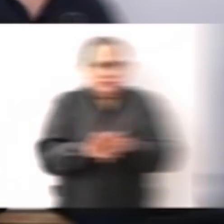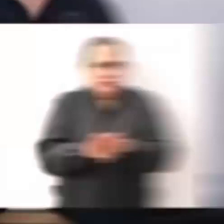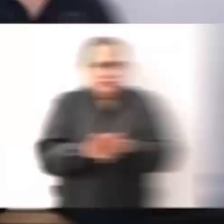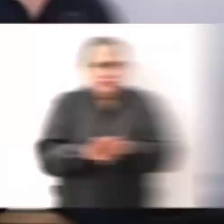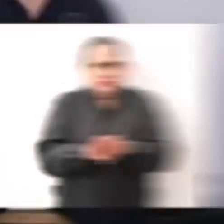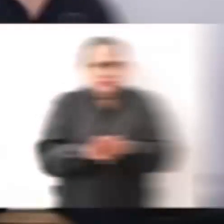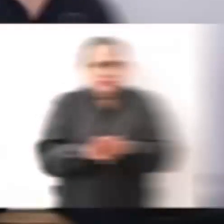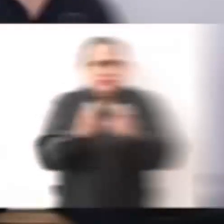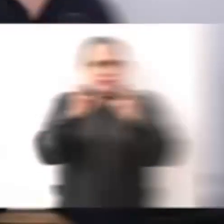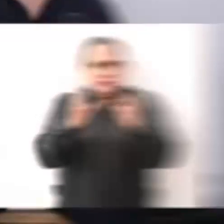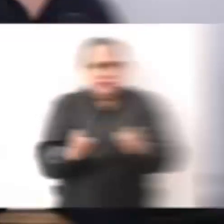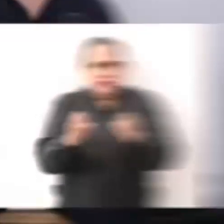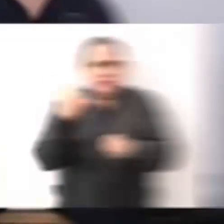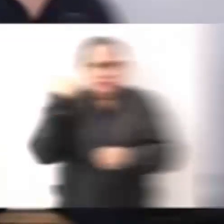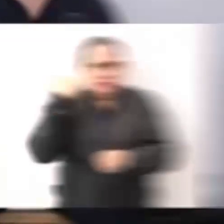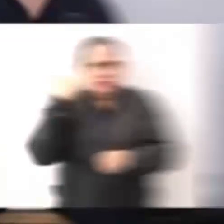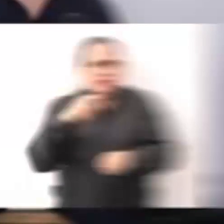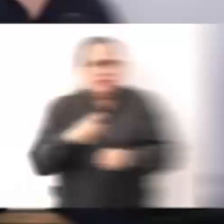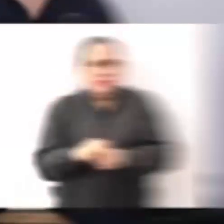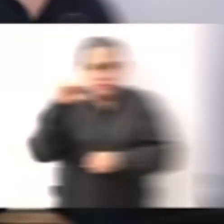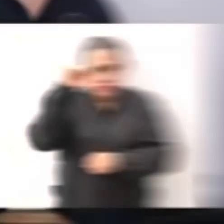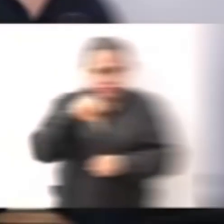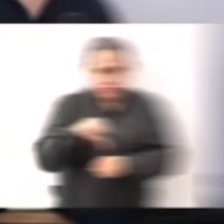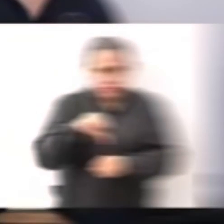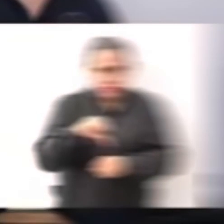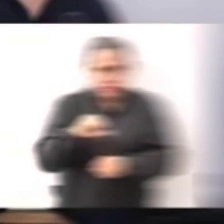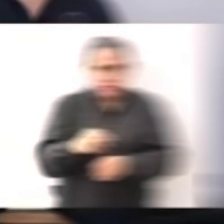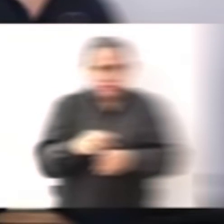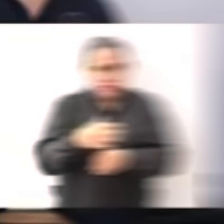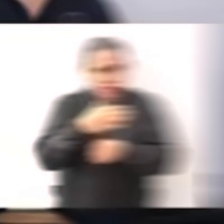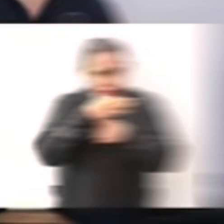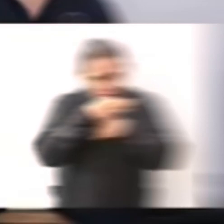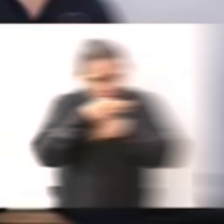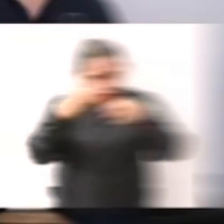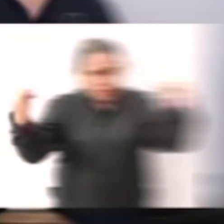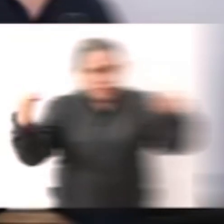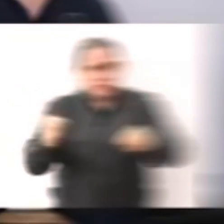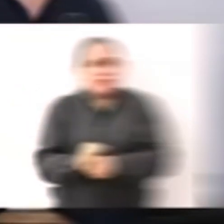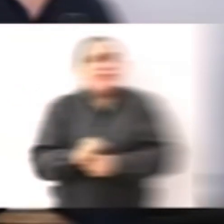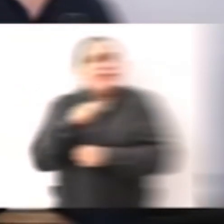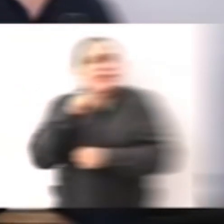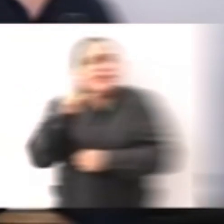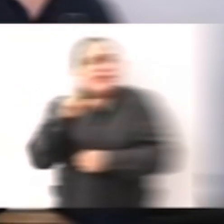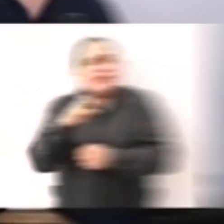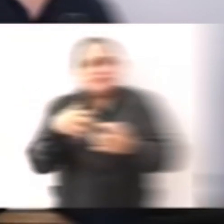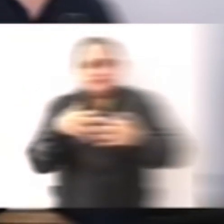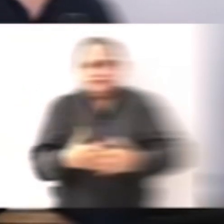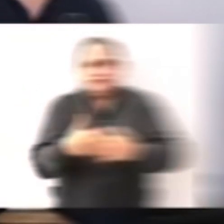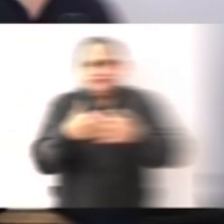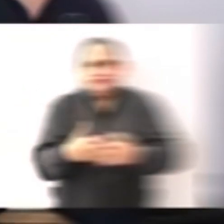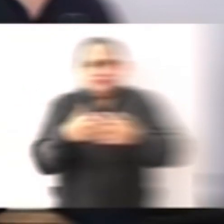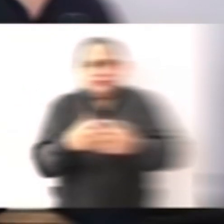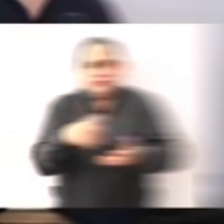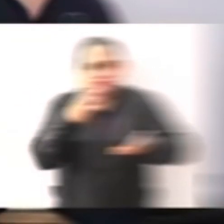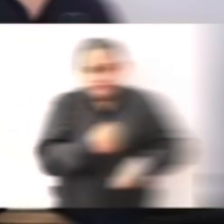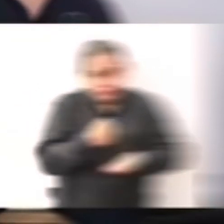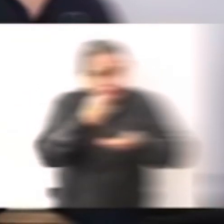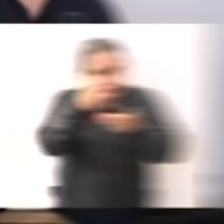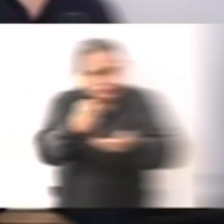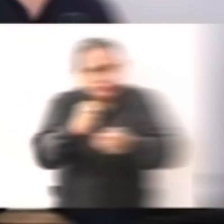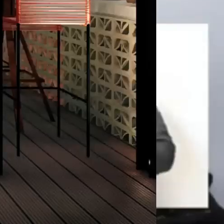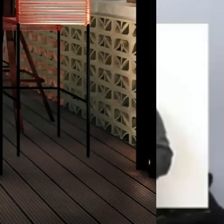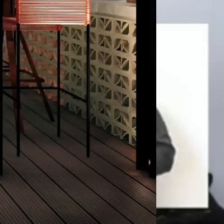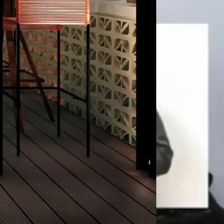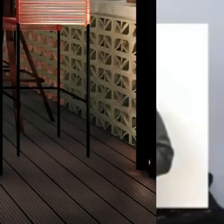y de conexión con la naturaleza, en la que se destinaron 23 millones de pesos y generará 450 empleos directos e